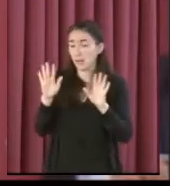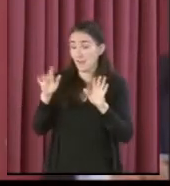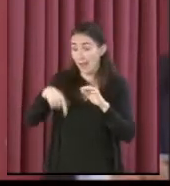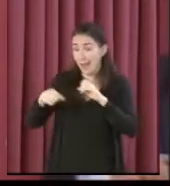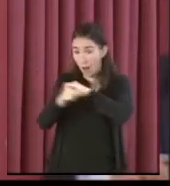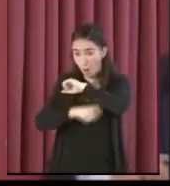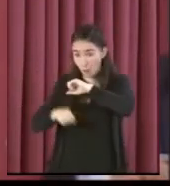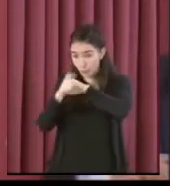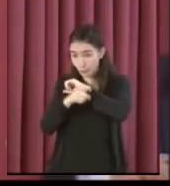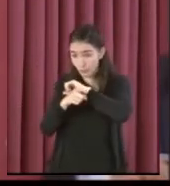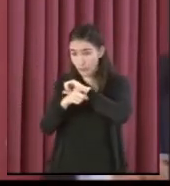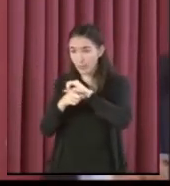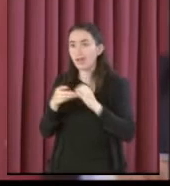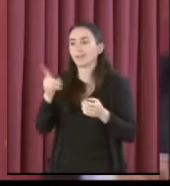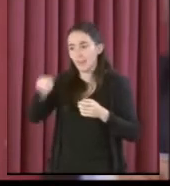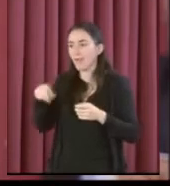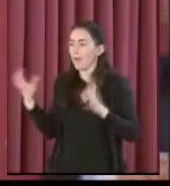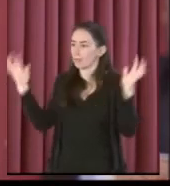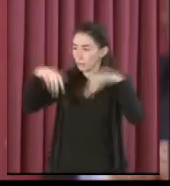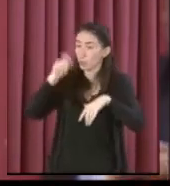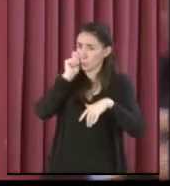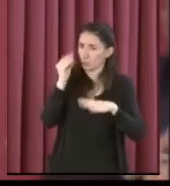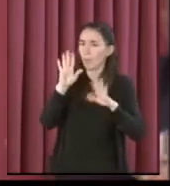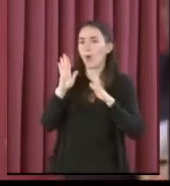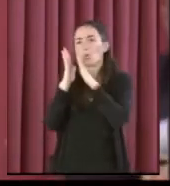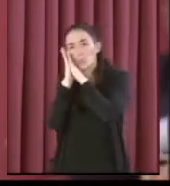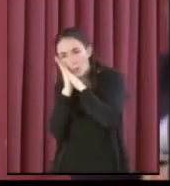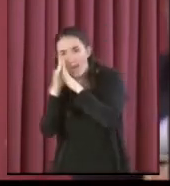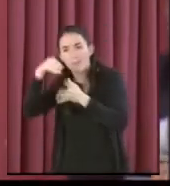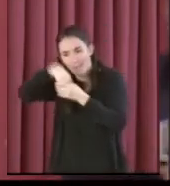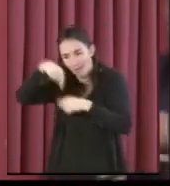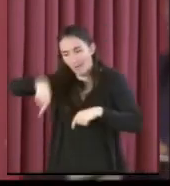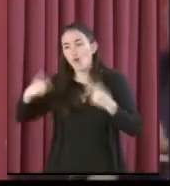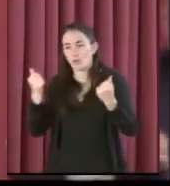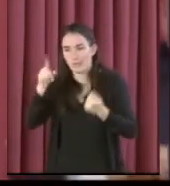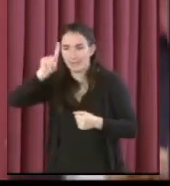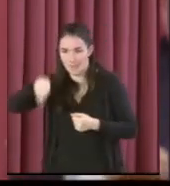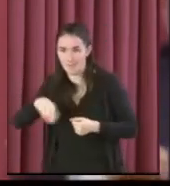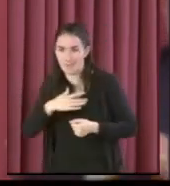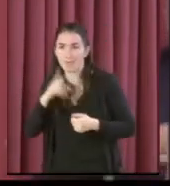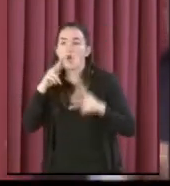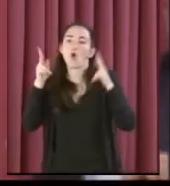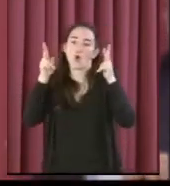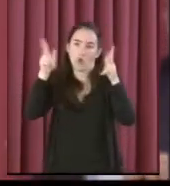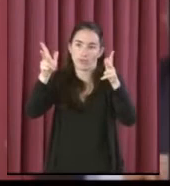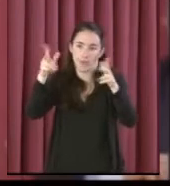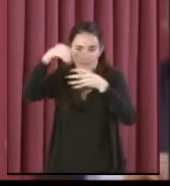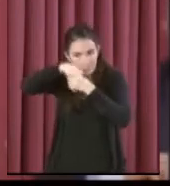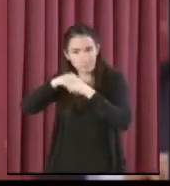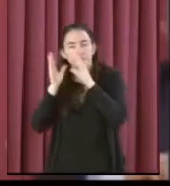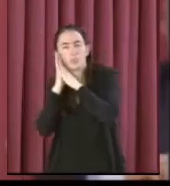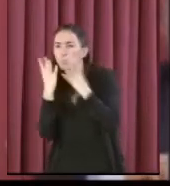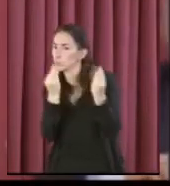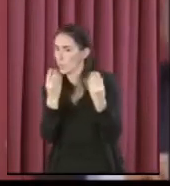más viajeros han pernoctado en Logroño. Y cuando digo en Logroño, quiero decir en sus establecimientos hoteleros.